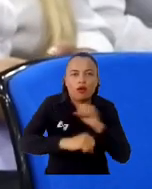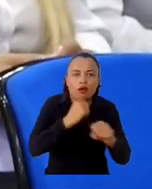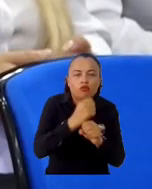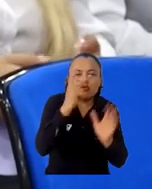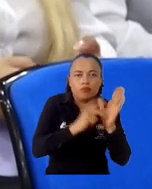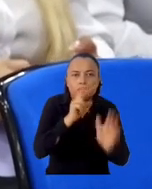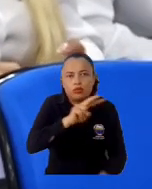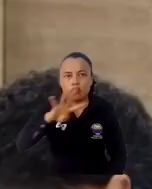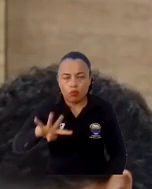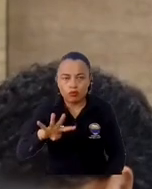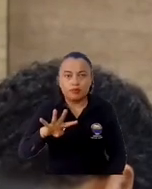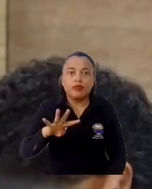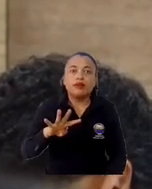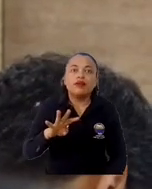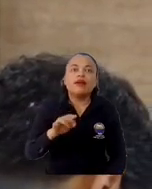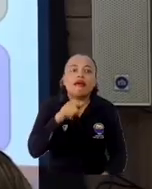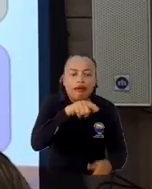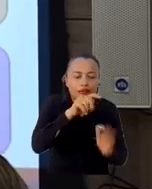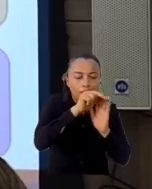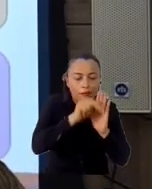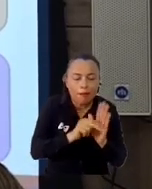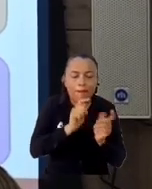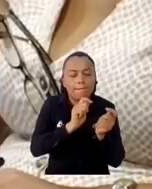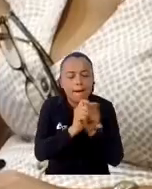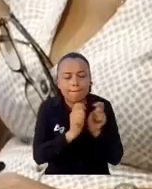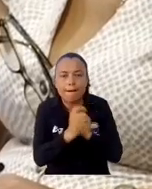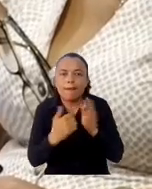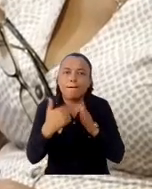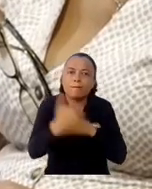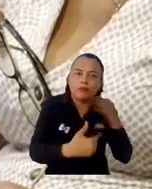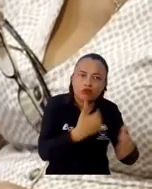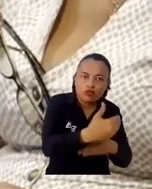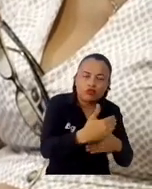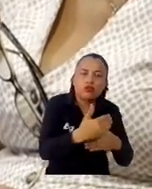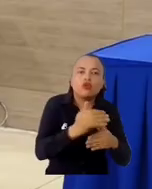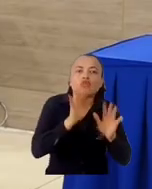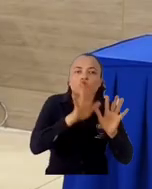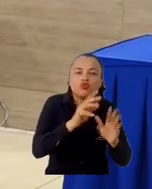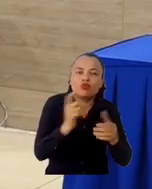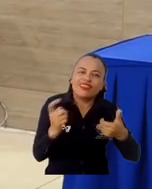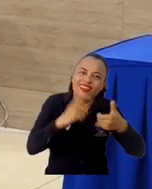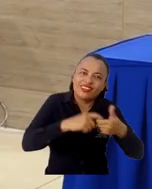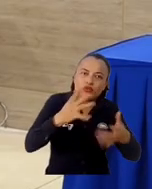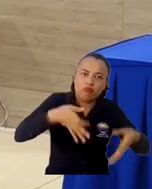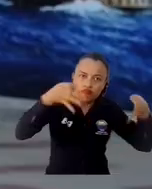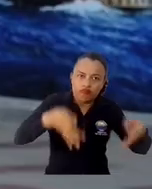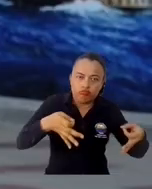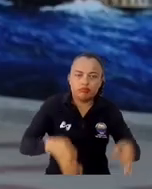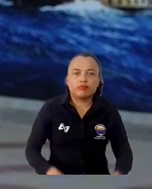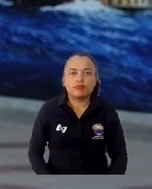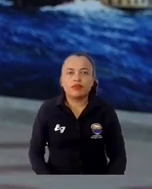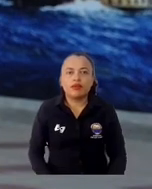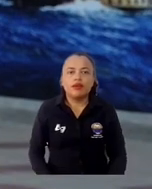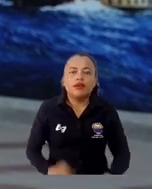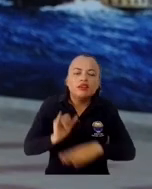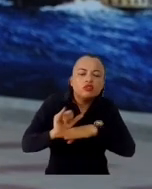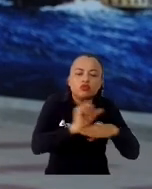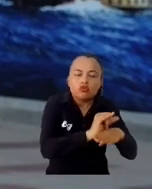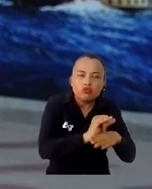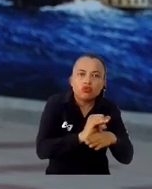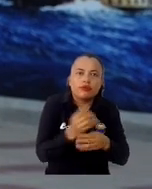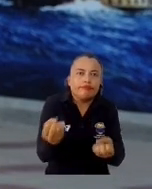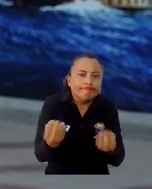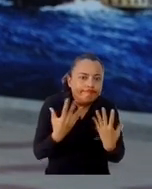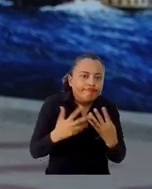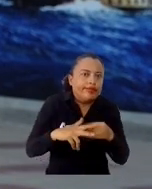de 2024, normativa que transforma procesos y procedimientos referentes al registro calificado. Las instituciones vamos a contar